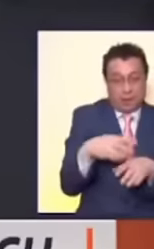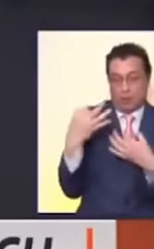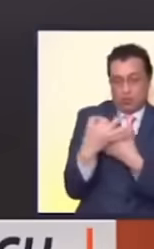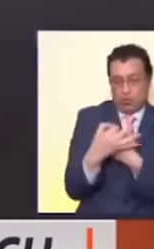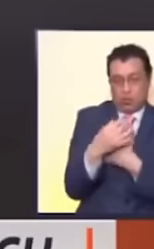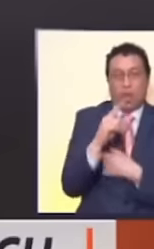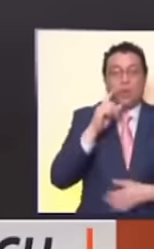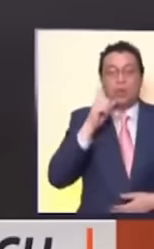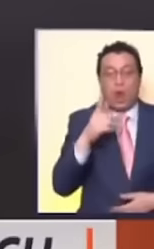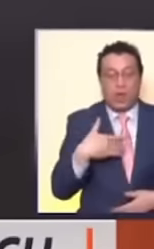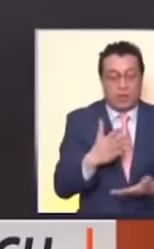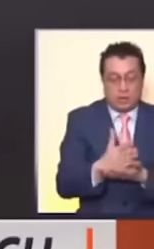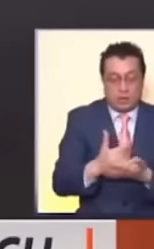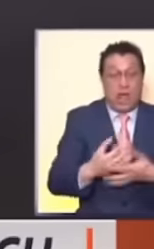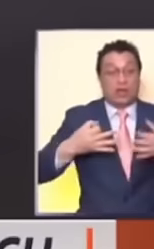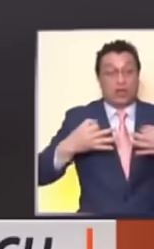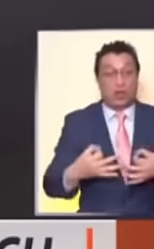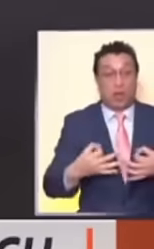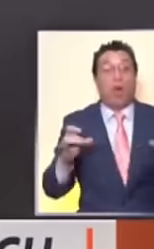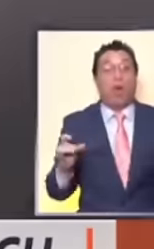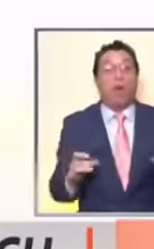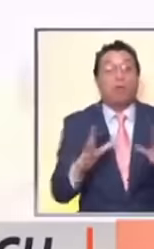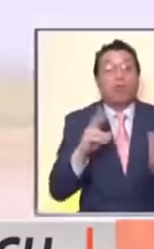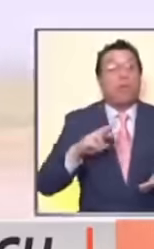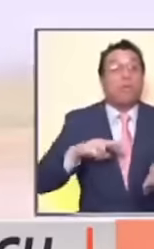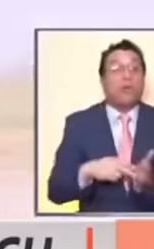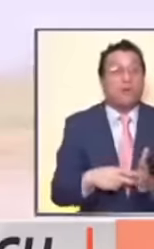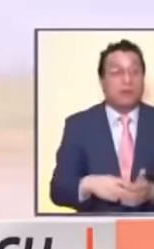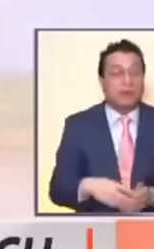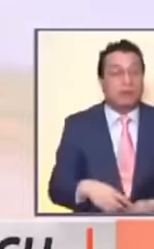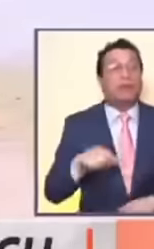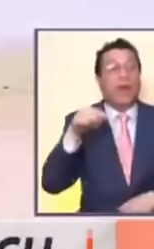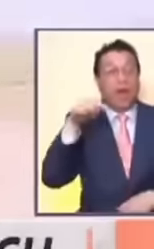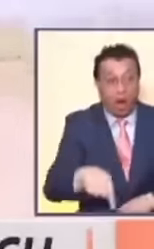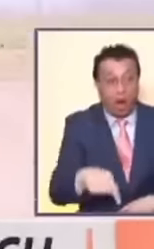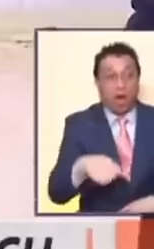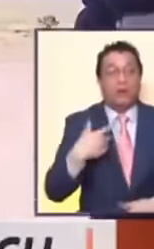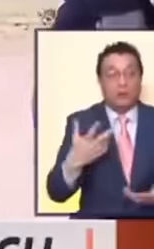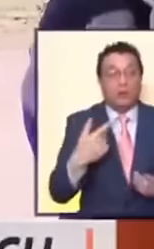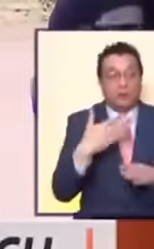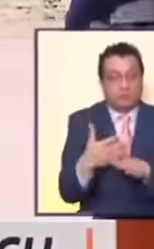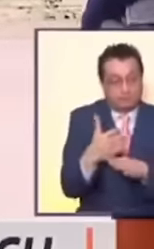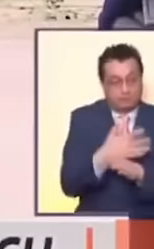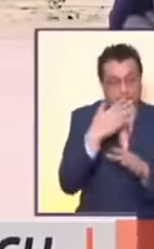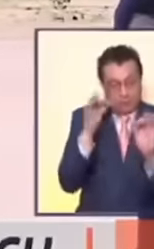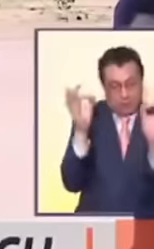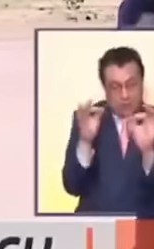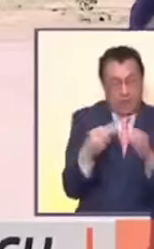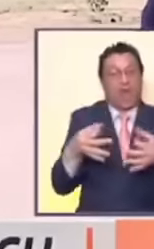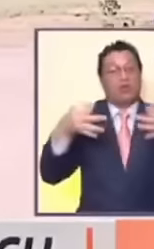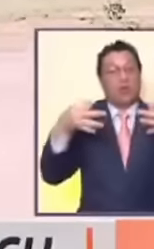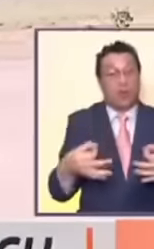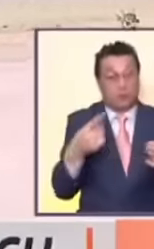las medidas de seguridad ante un eventual problema. Vamos a hacer ahora algunas breves instrucciones de seguridad que necesito que